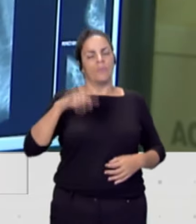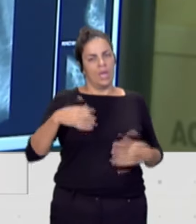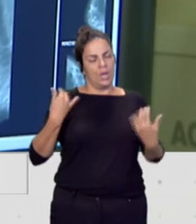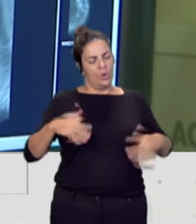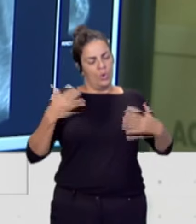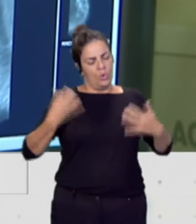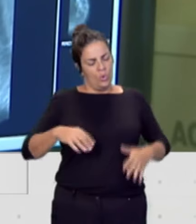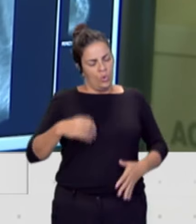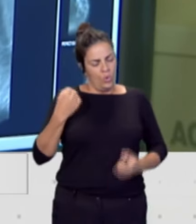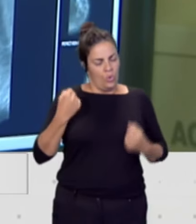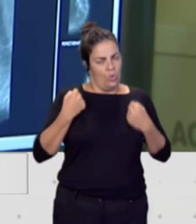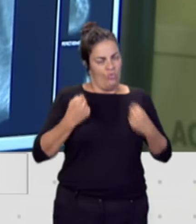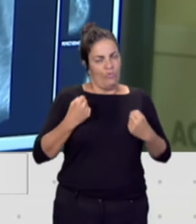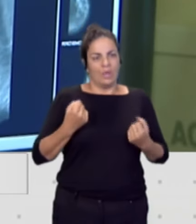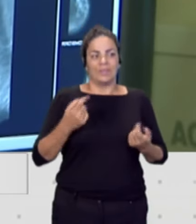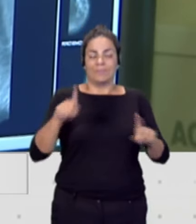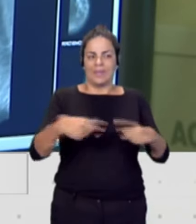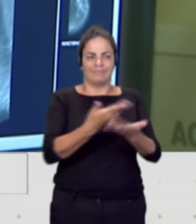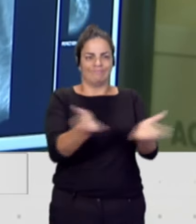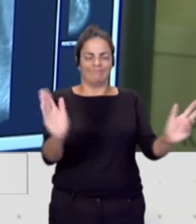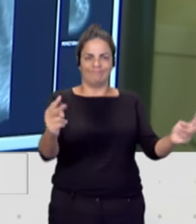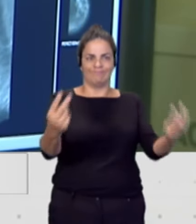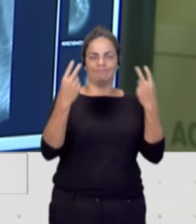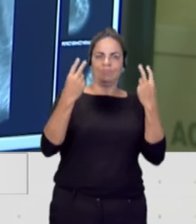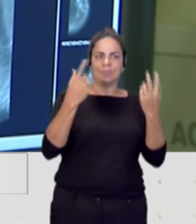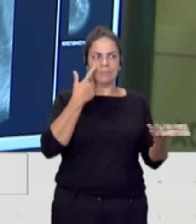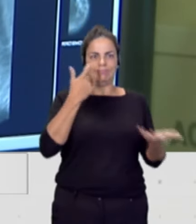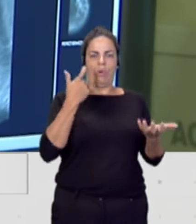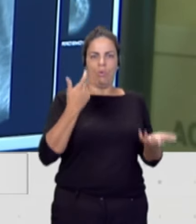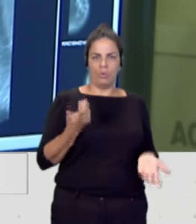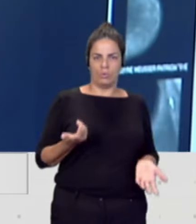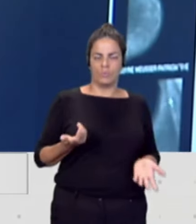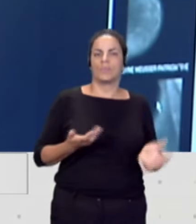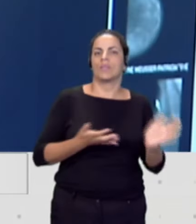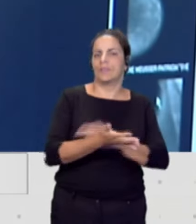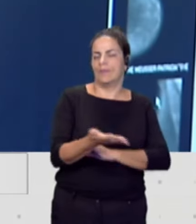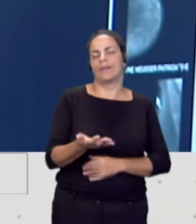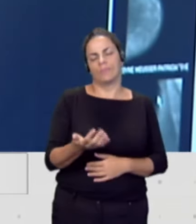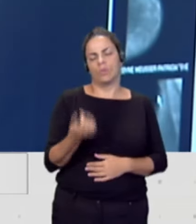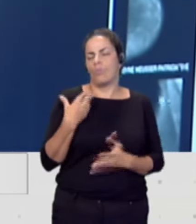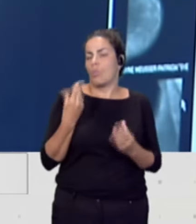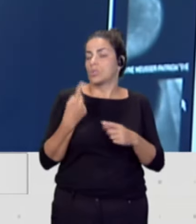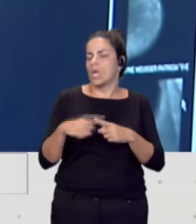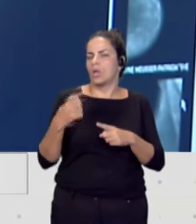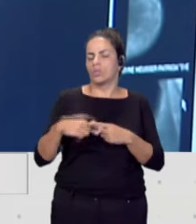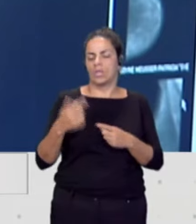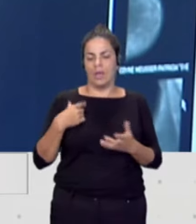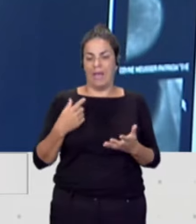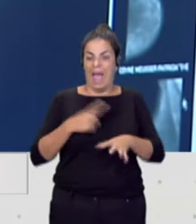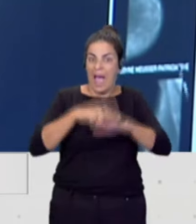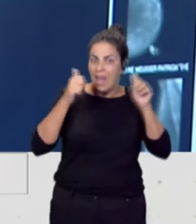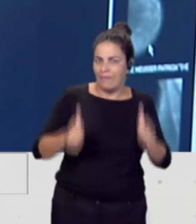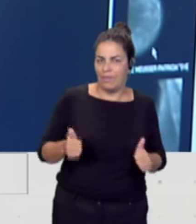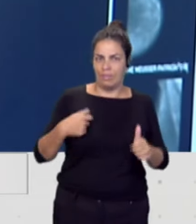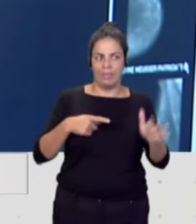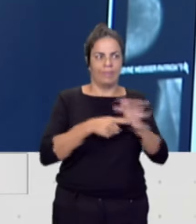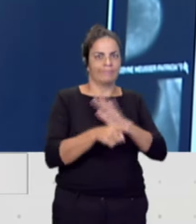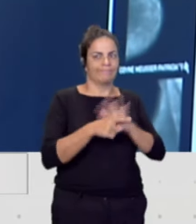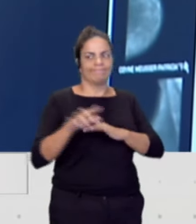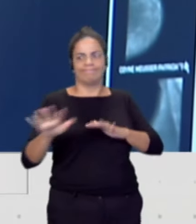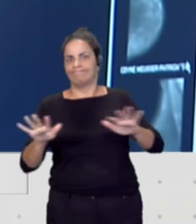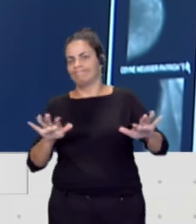que se percibe a nivel social. Entonces voy a tener que manejar muchas cosas al mismo tiempo. Por eso es tan importante